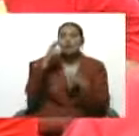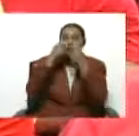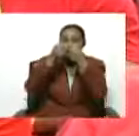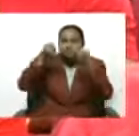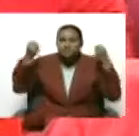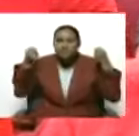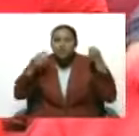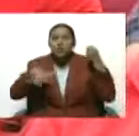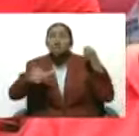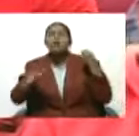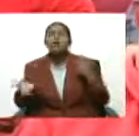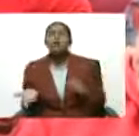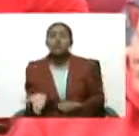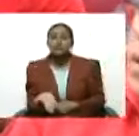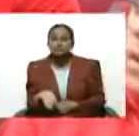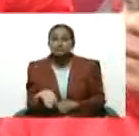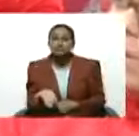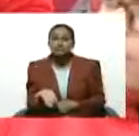¿Mm?